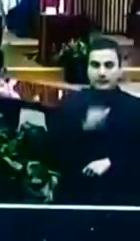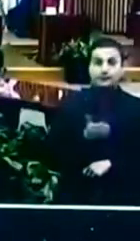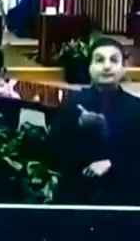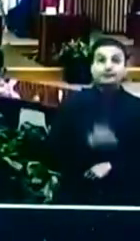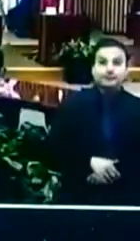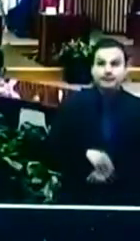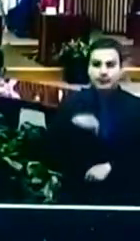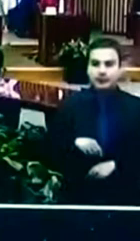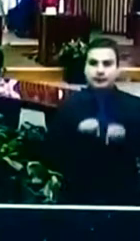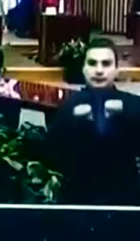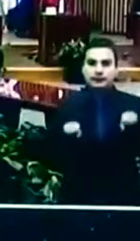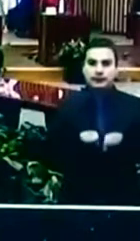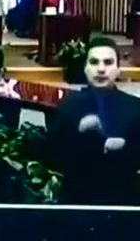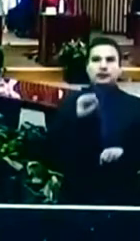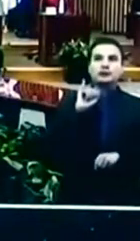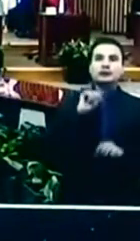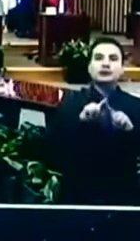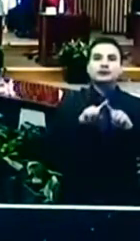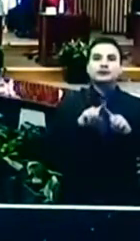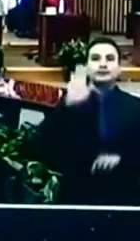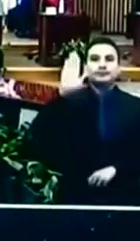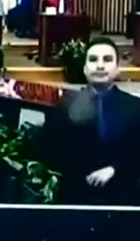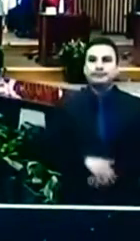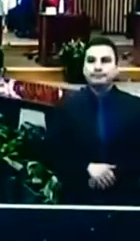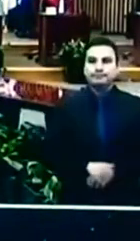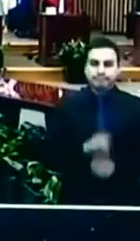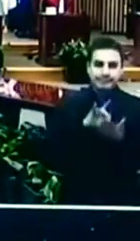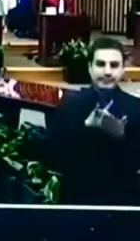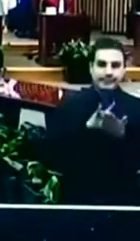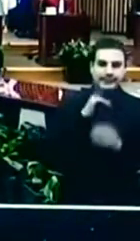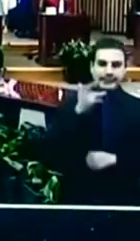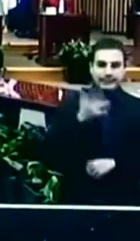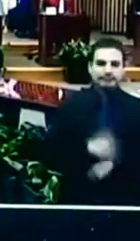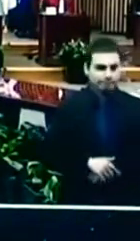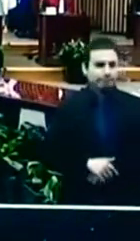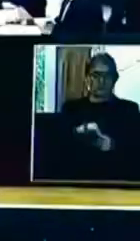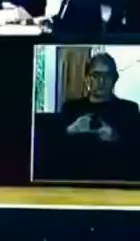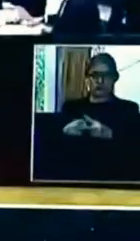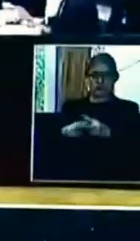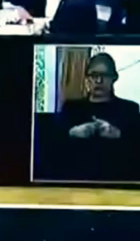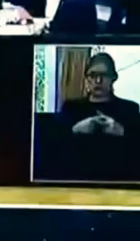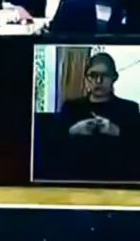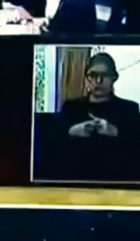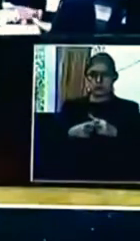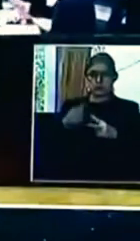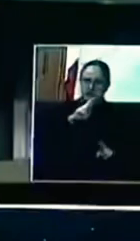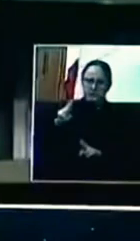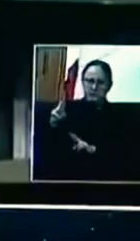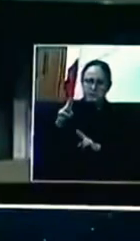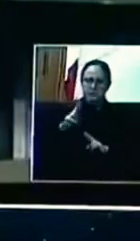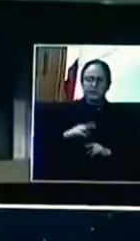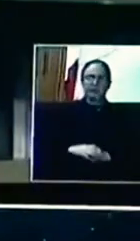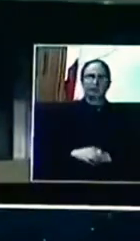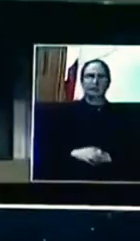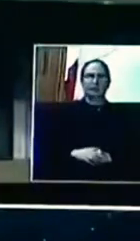quinteta para elegir la presidencia del Consejo General del Instituto Electoral estuviera formada solamente por mujeres. Y además se concluyó